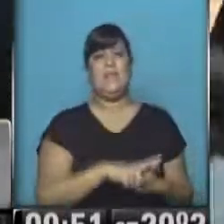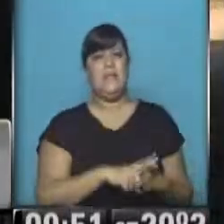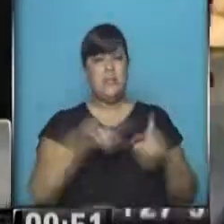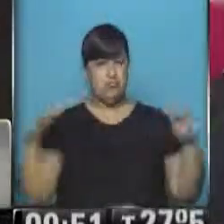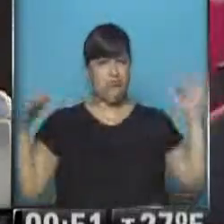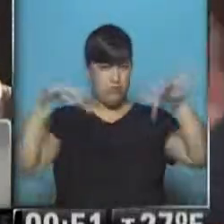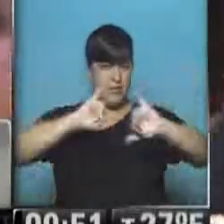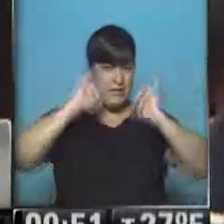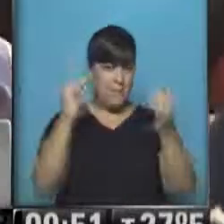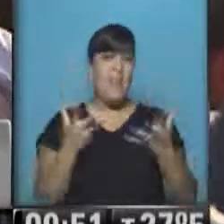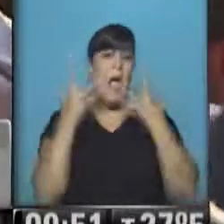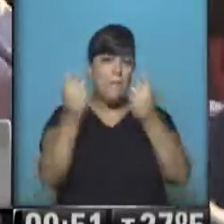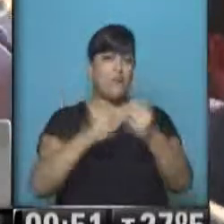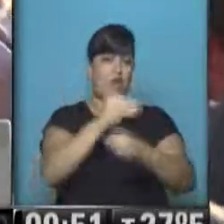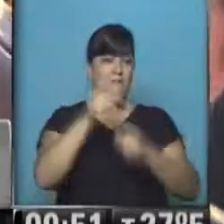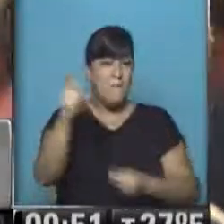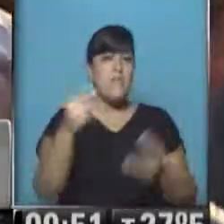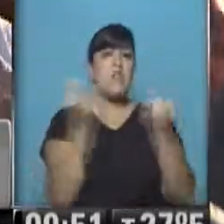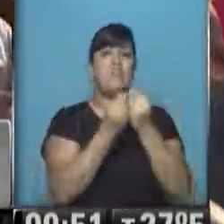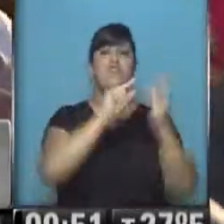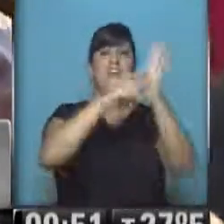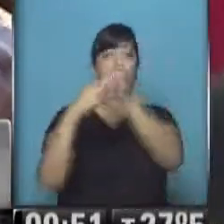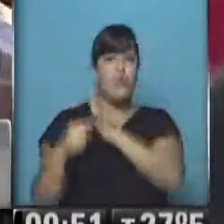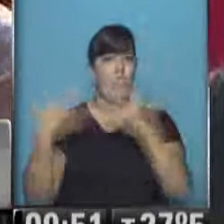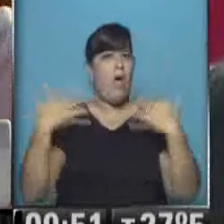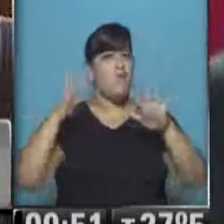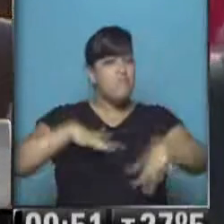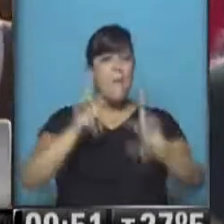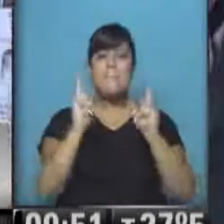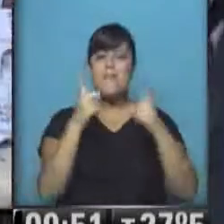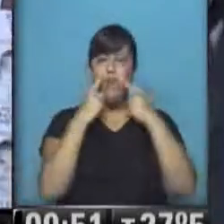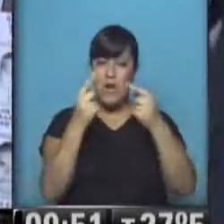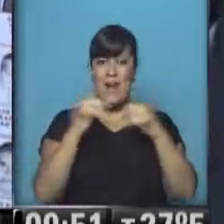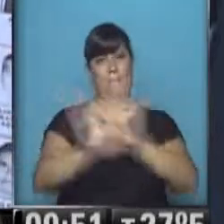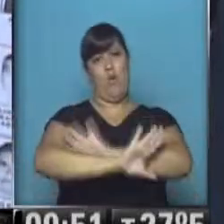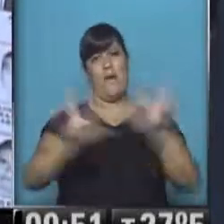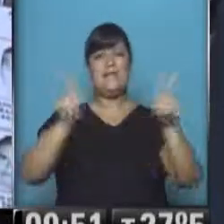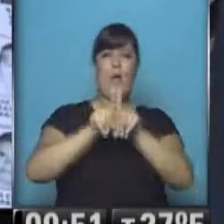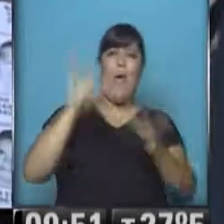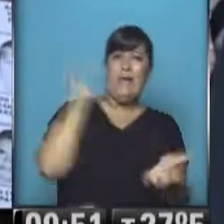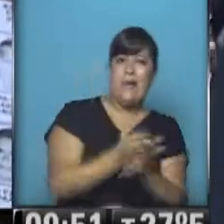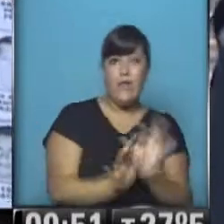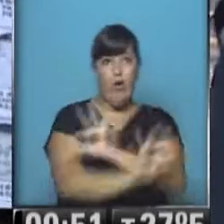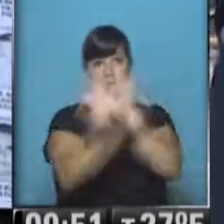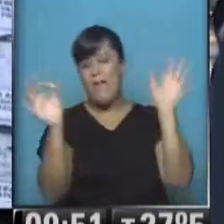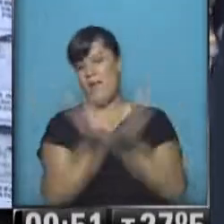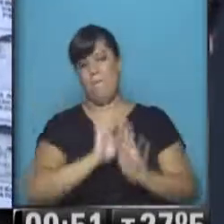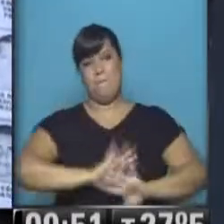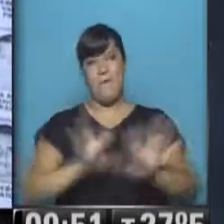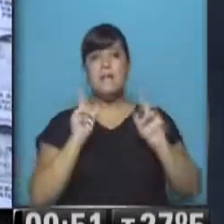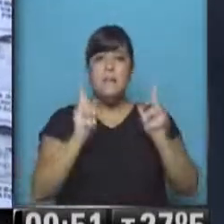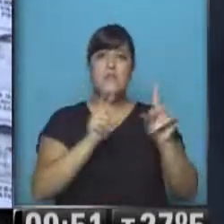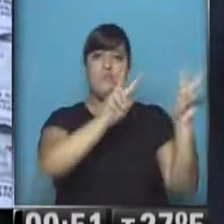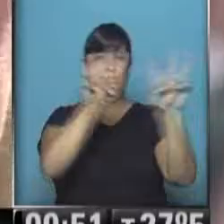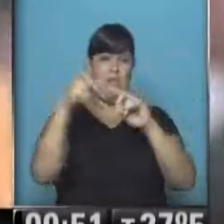a acompañar a los familiares muchas ciudades movilizadas con un mismo reclamo basta de impunidad en este uno de los tantos